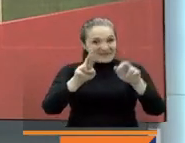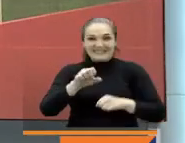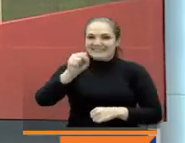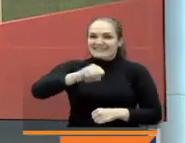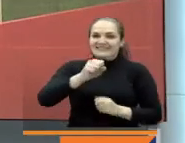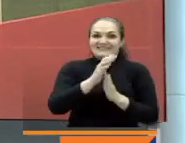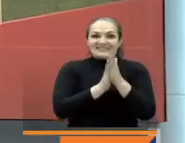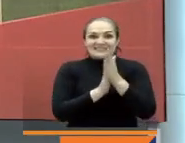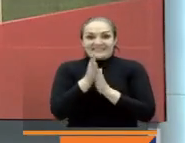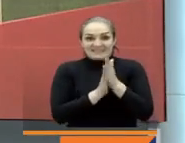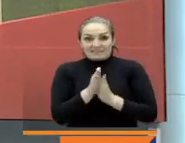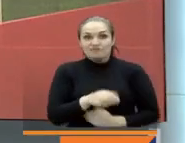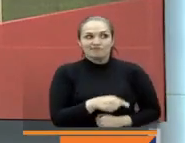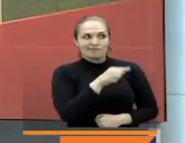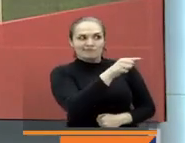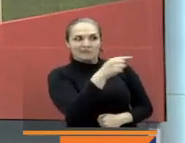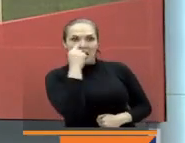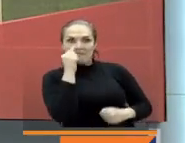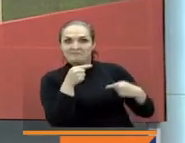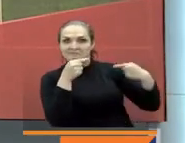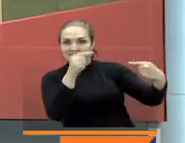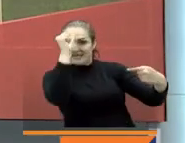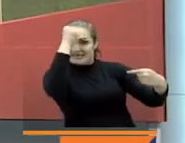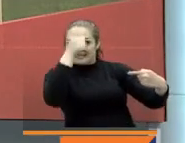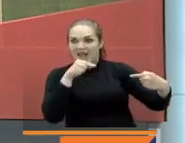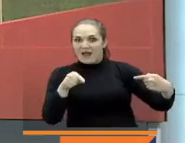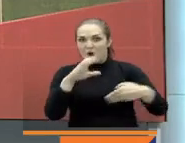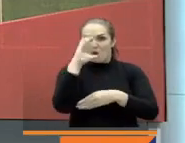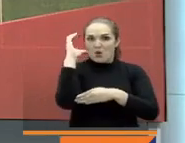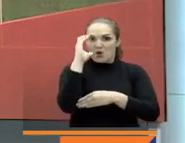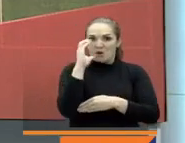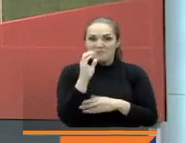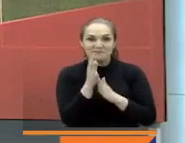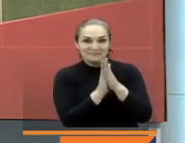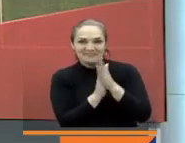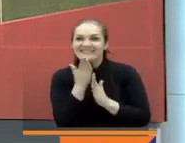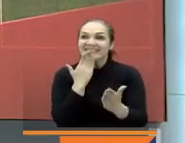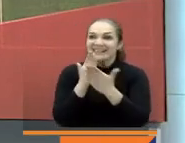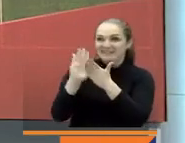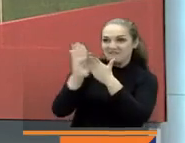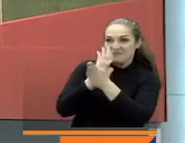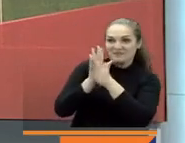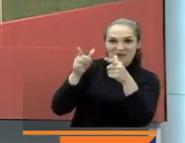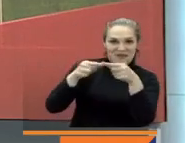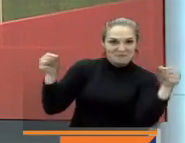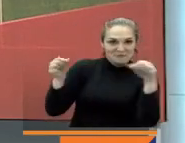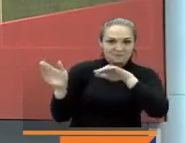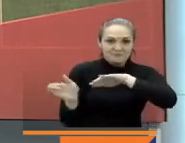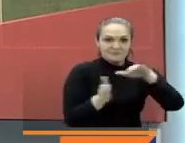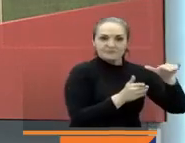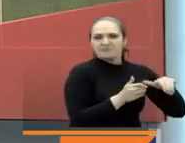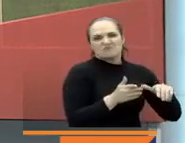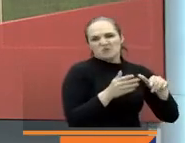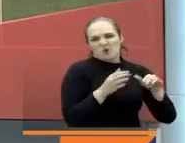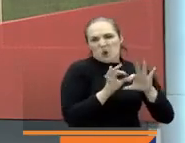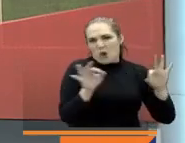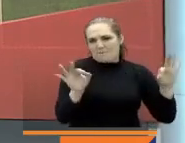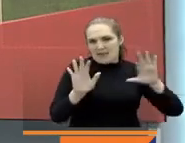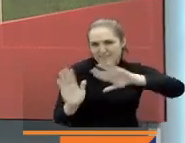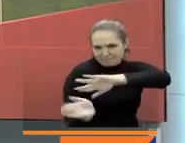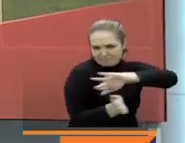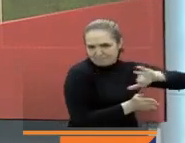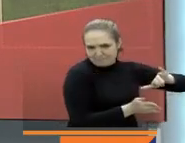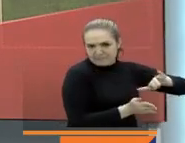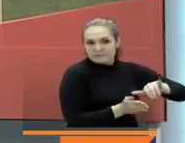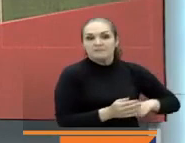con Panhal Amit, así que nosotros estaremos muy pendientes, gracias a él que nos tiene toda esta información. Vamos a salir de los Juegos Olímpicos y yo me voy a